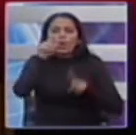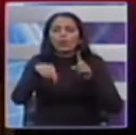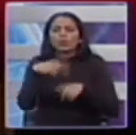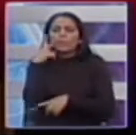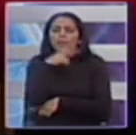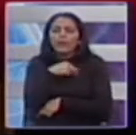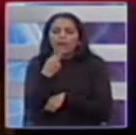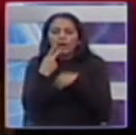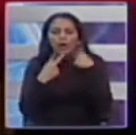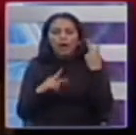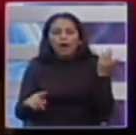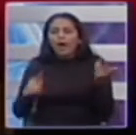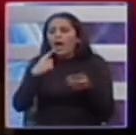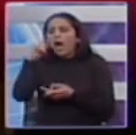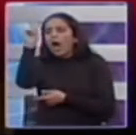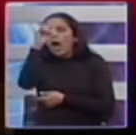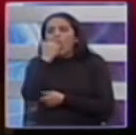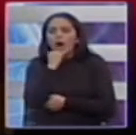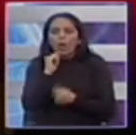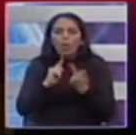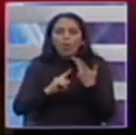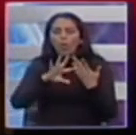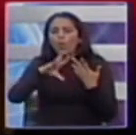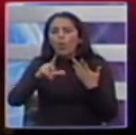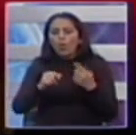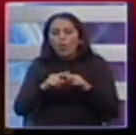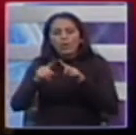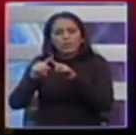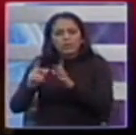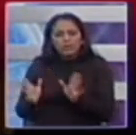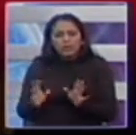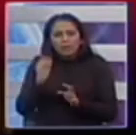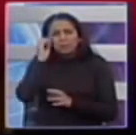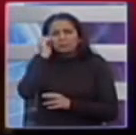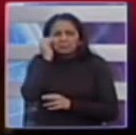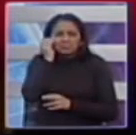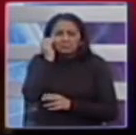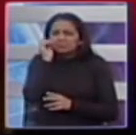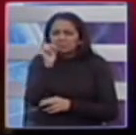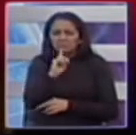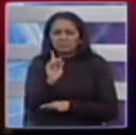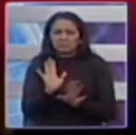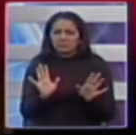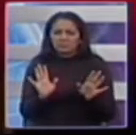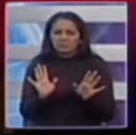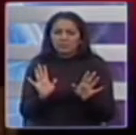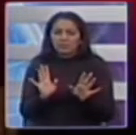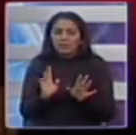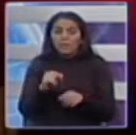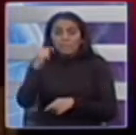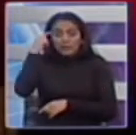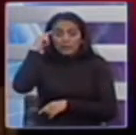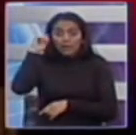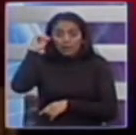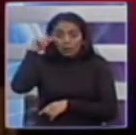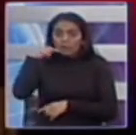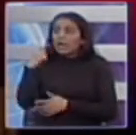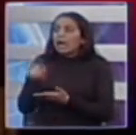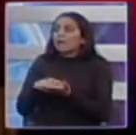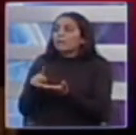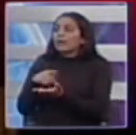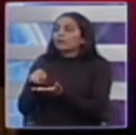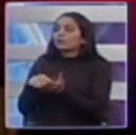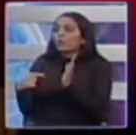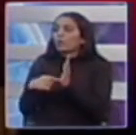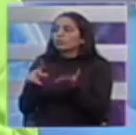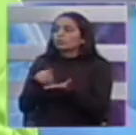que utilizaron muchos actores de la oposición, poniéndolo confiscatorio. Primero, no es confiscatorio porque ni siquiera es recaudatorio.